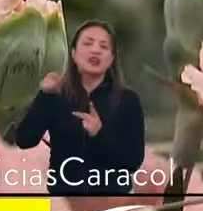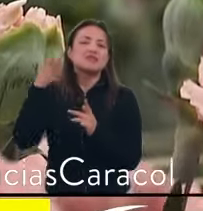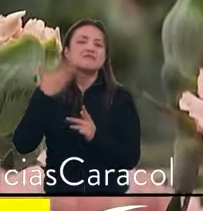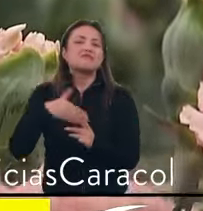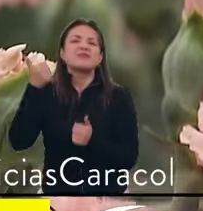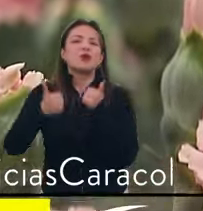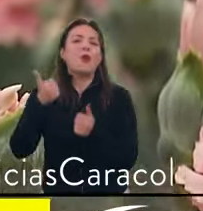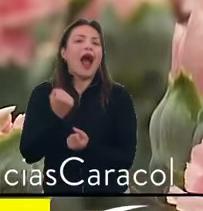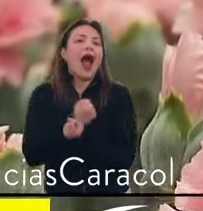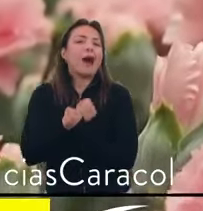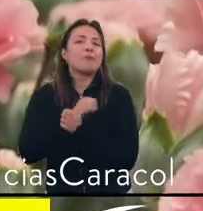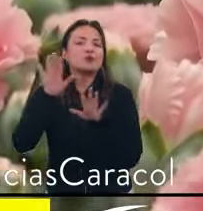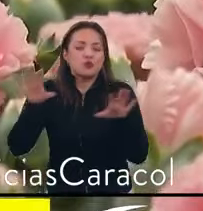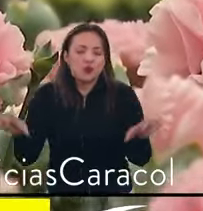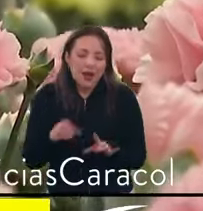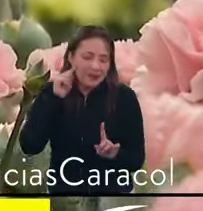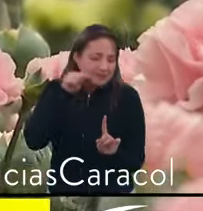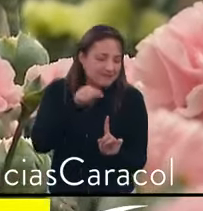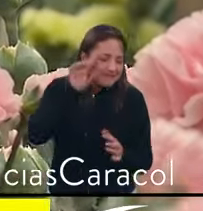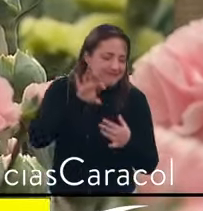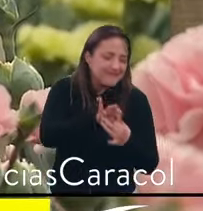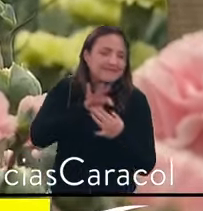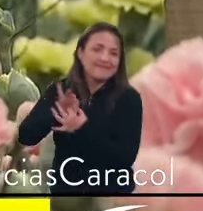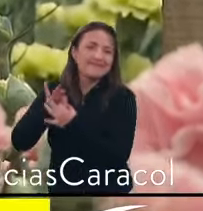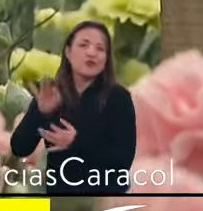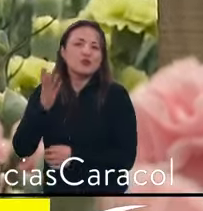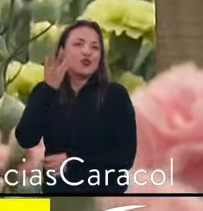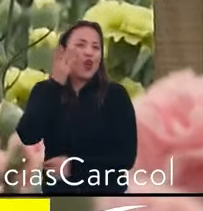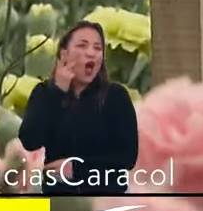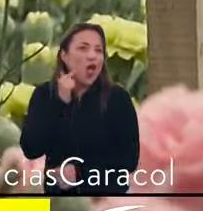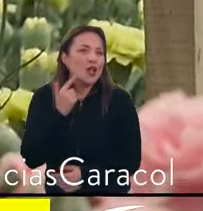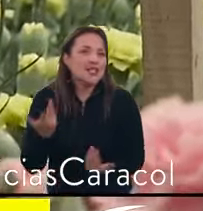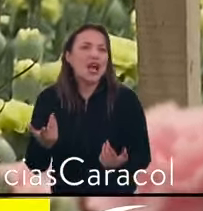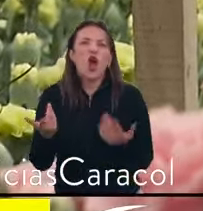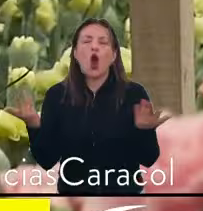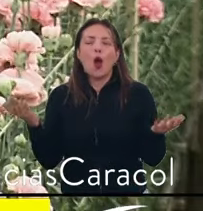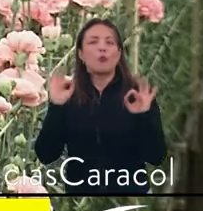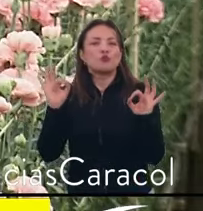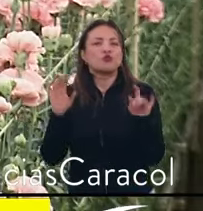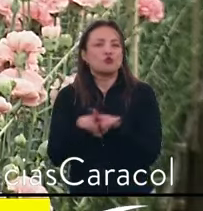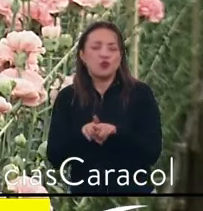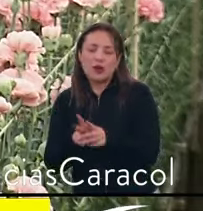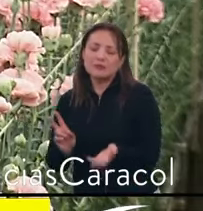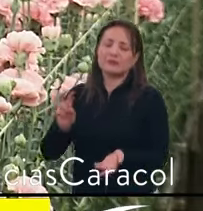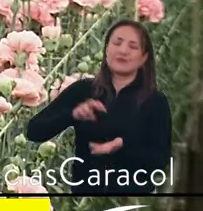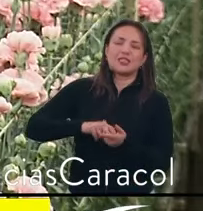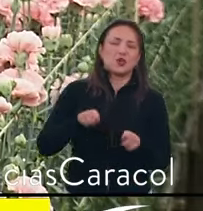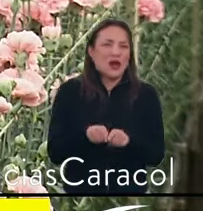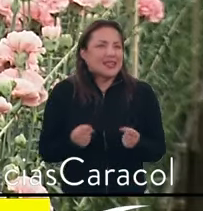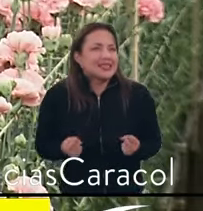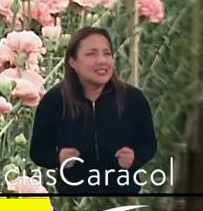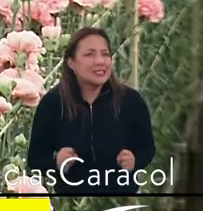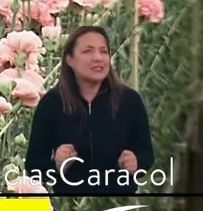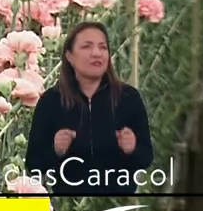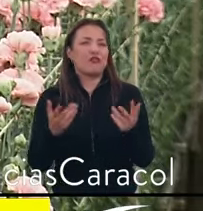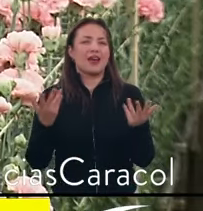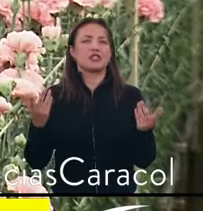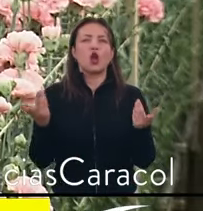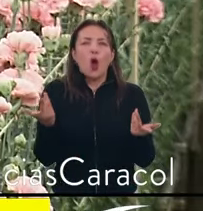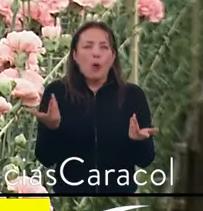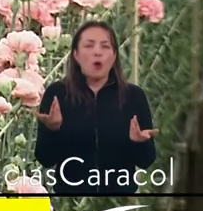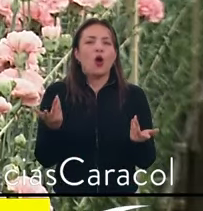del amor a lo que hacemos día tras día, de cómo nos levantamos con el esfuerzo mayor de